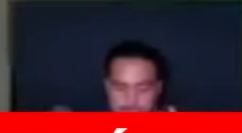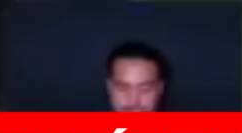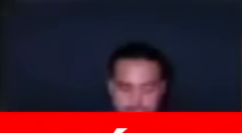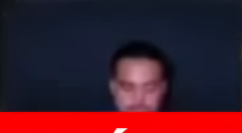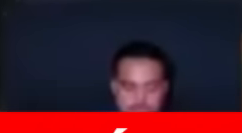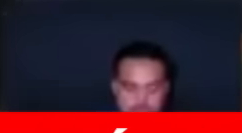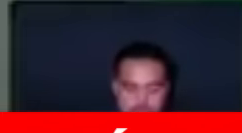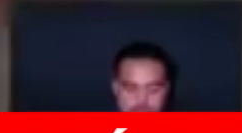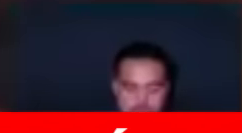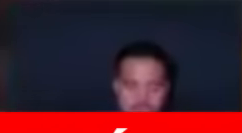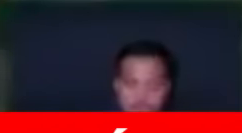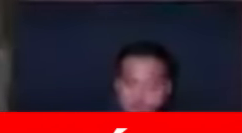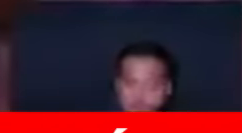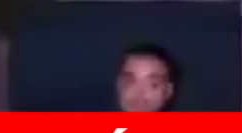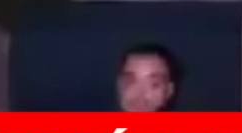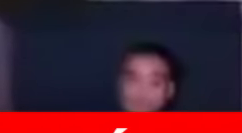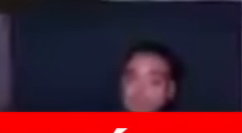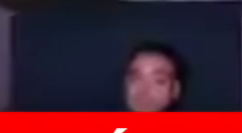Porque